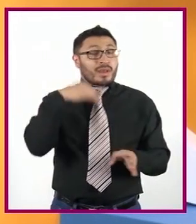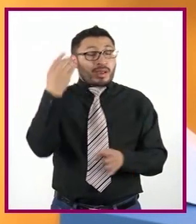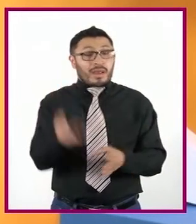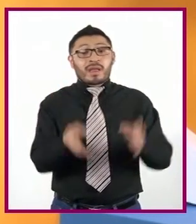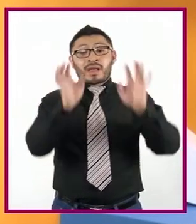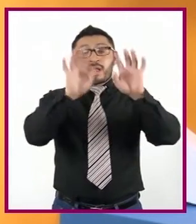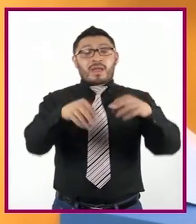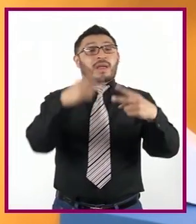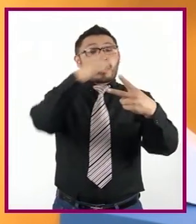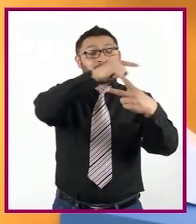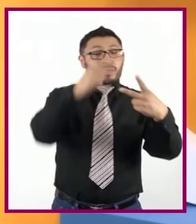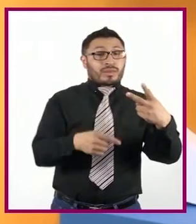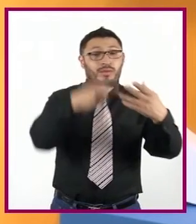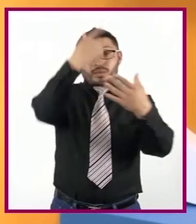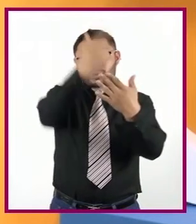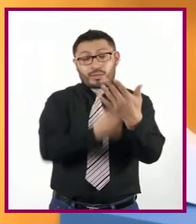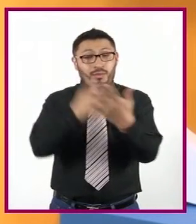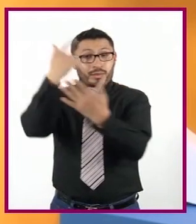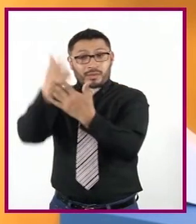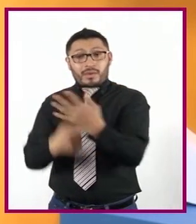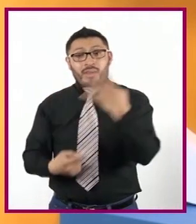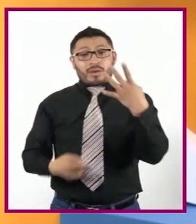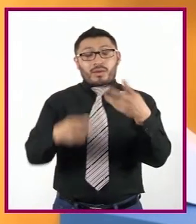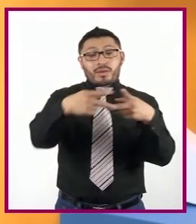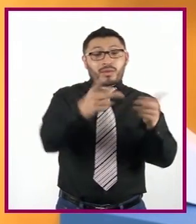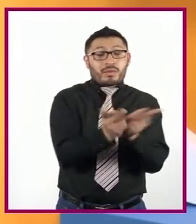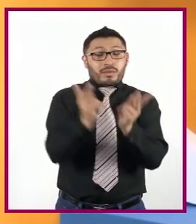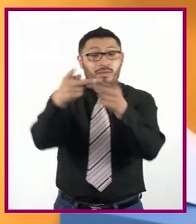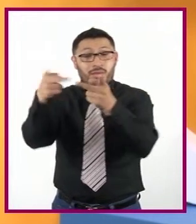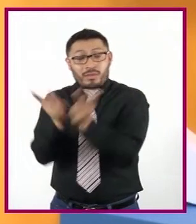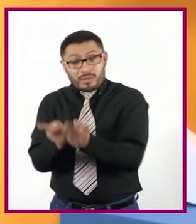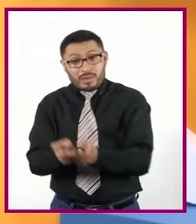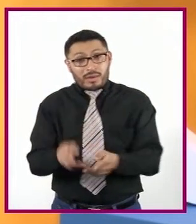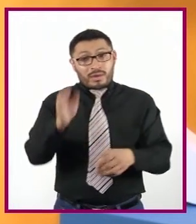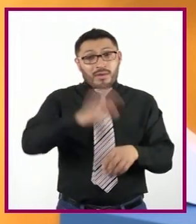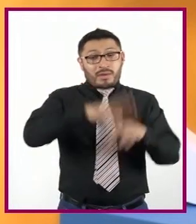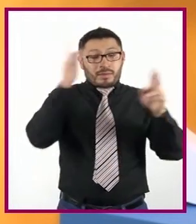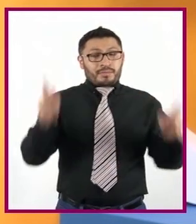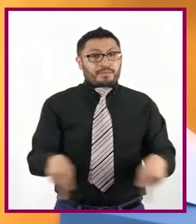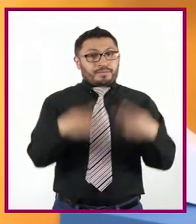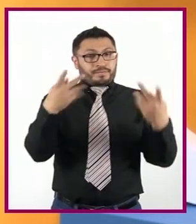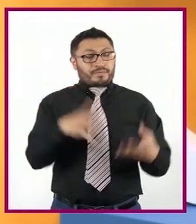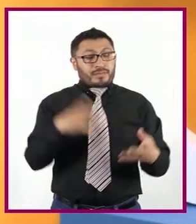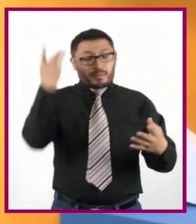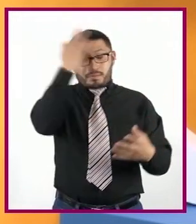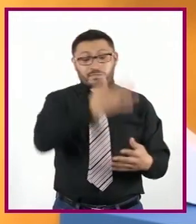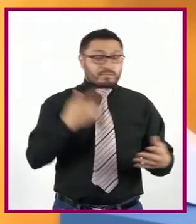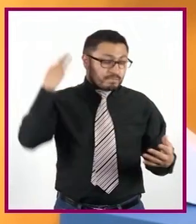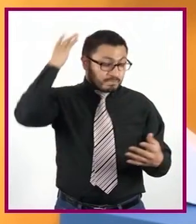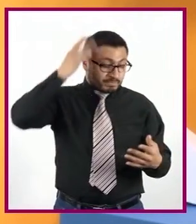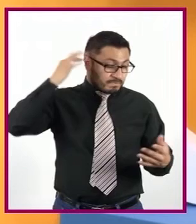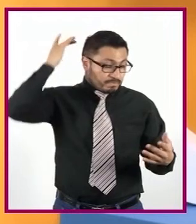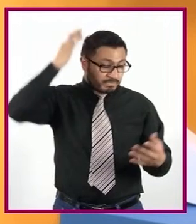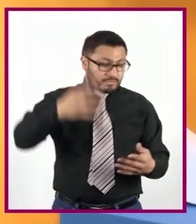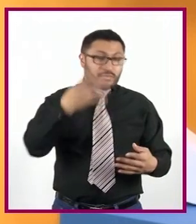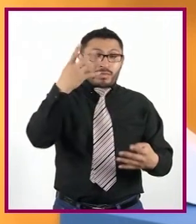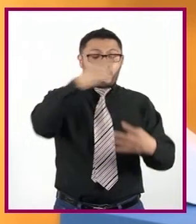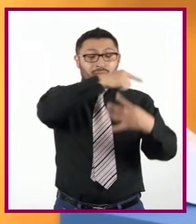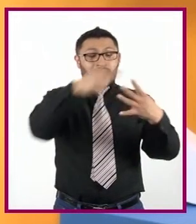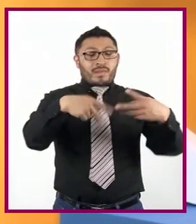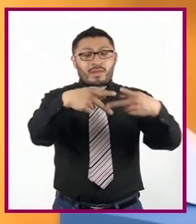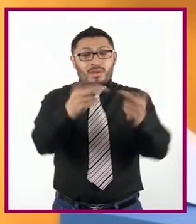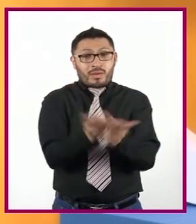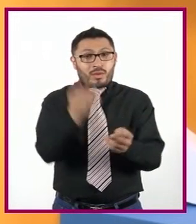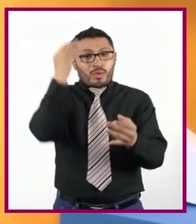2 recetas de sus 4 platillos más vendidos. Para ello hicieron un análisis de las ventas de esos 4 platillos en el